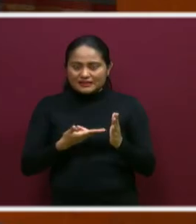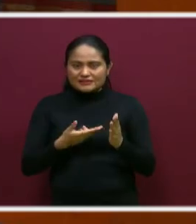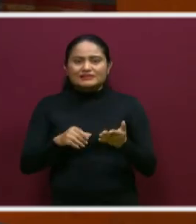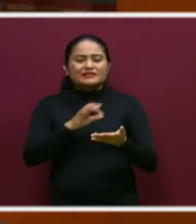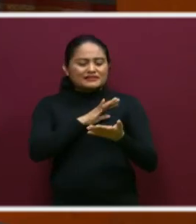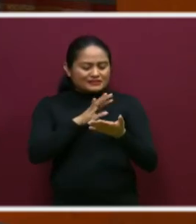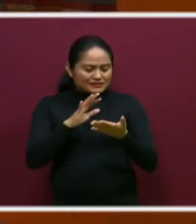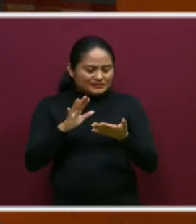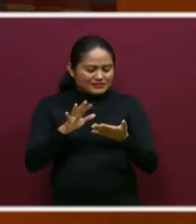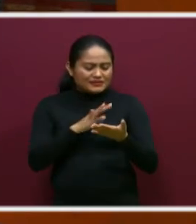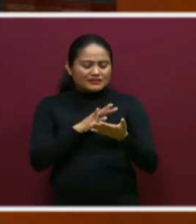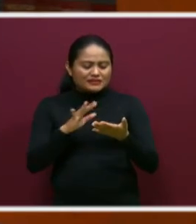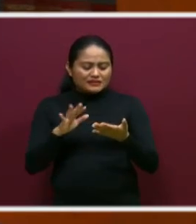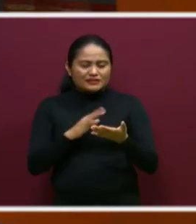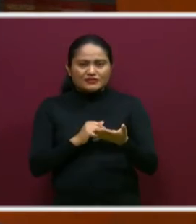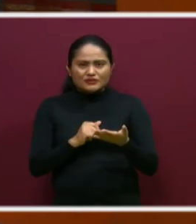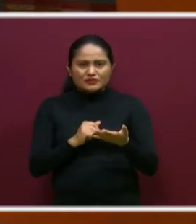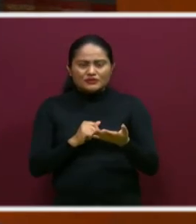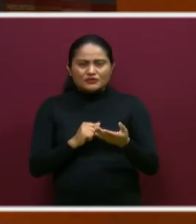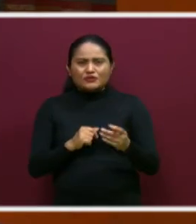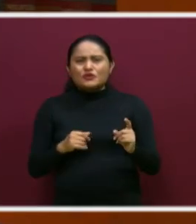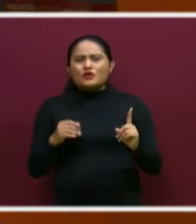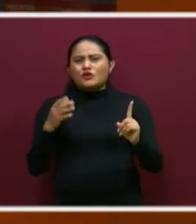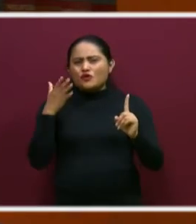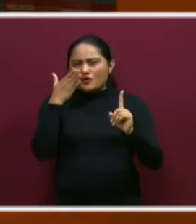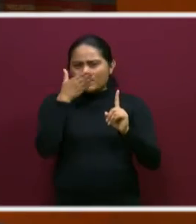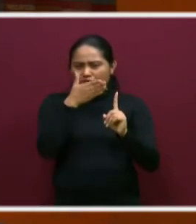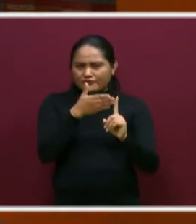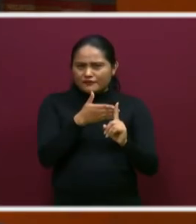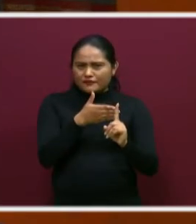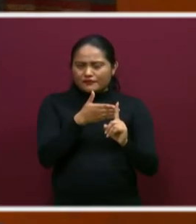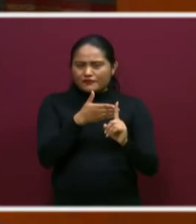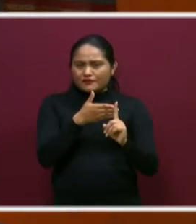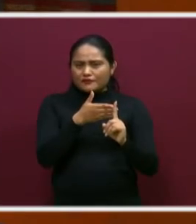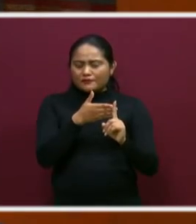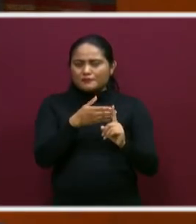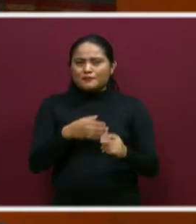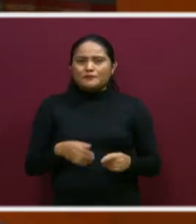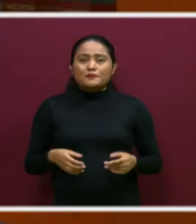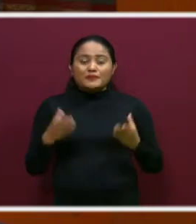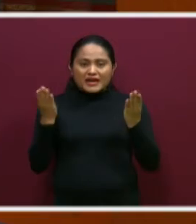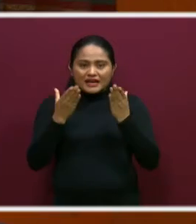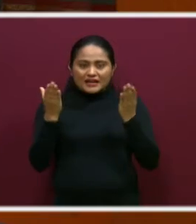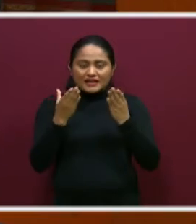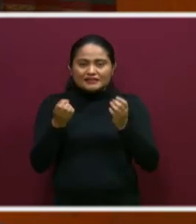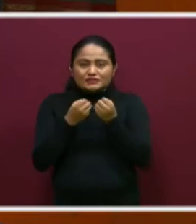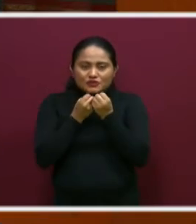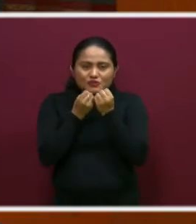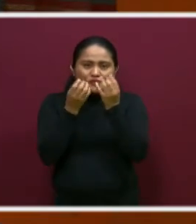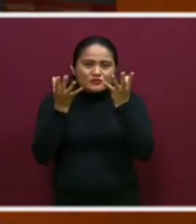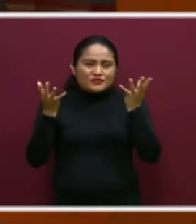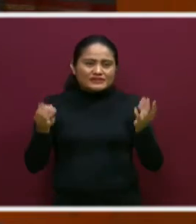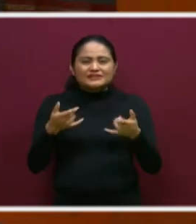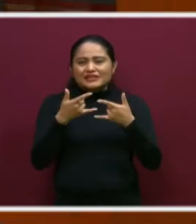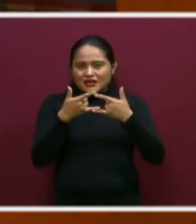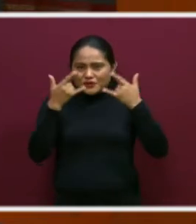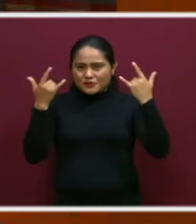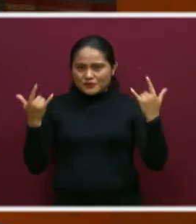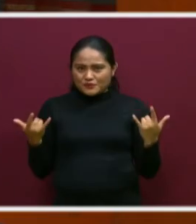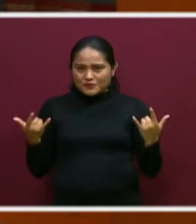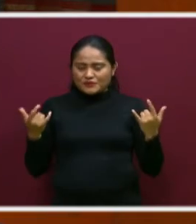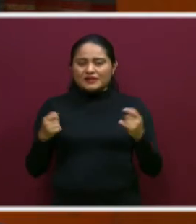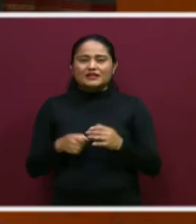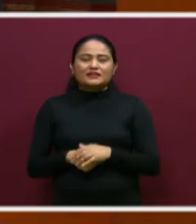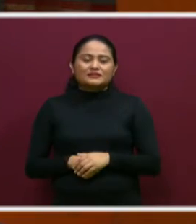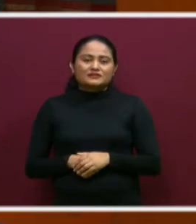cómo empezar a crear cuentos novelas poesía para todos los niños y niñas que estén interesados en tenemos otro